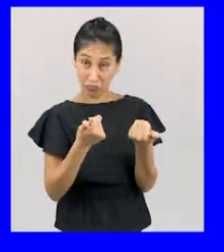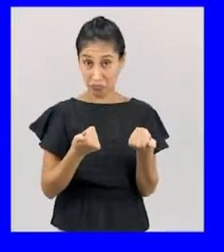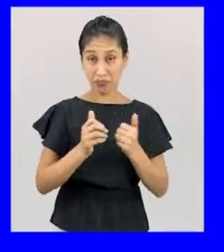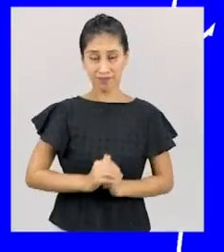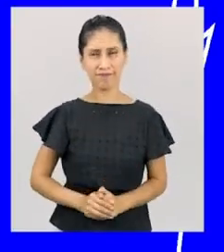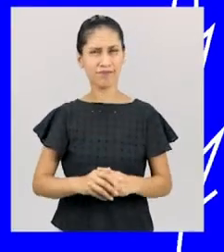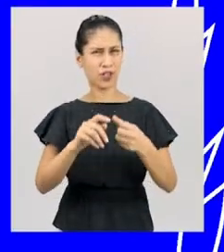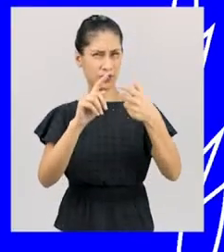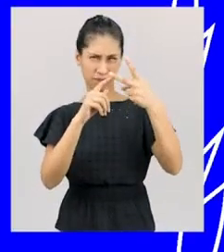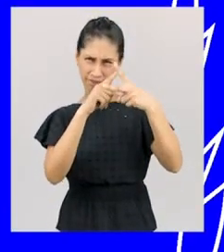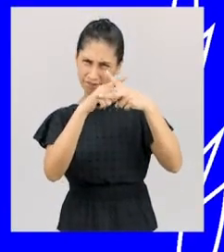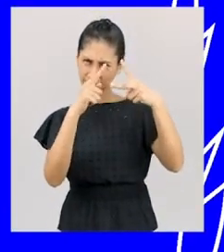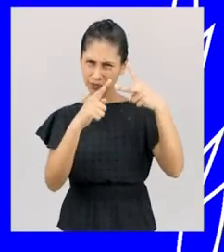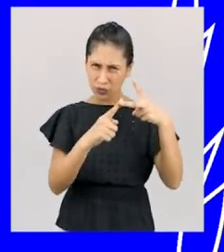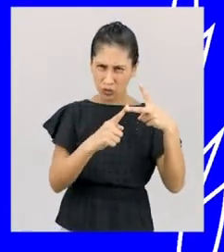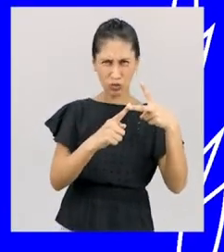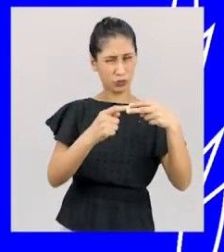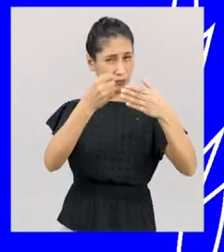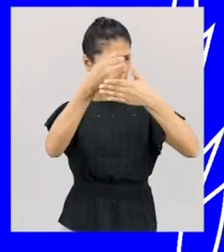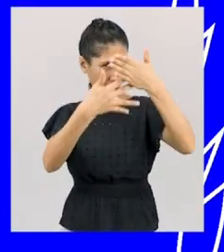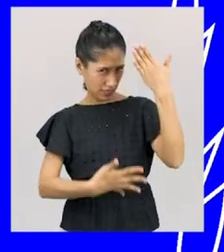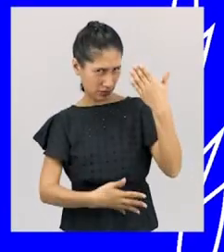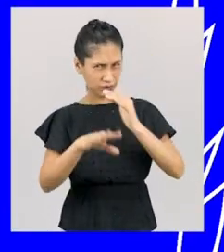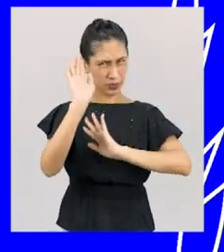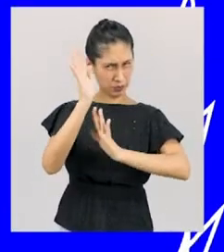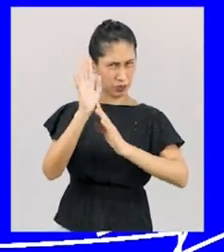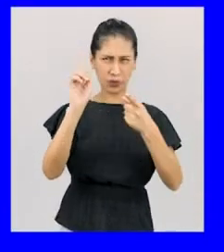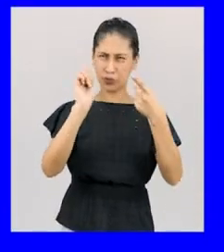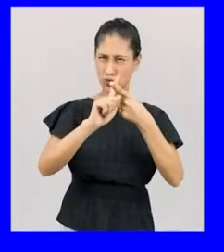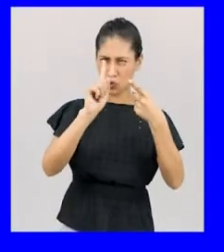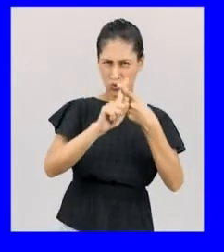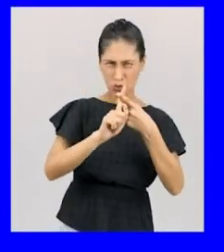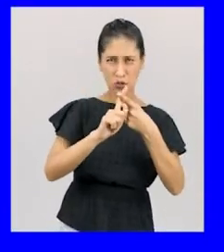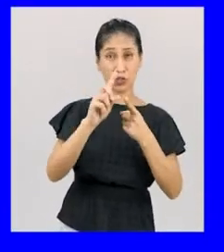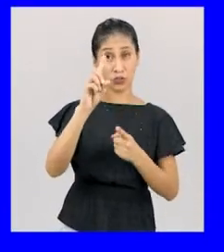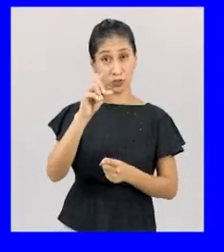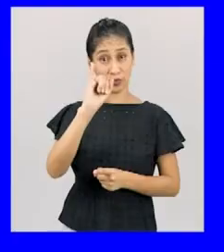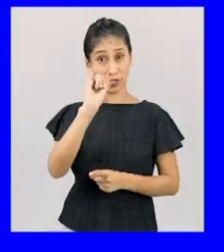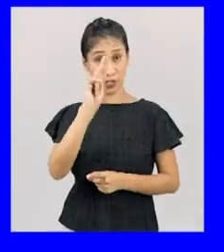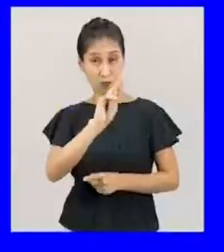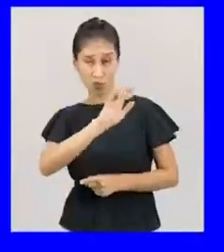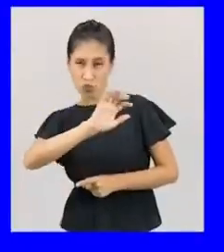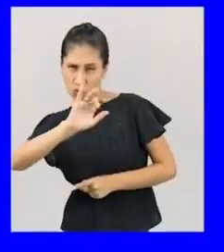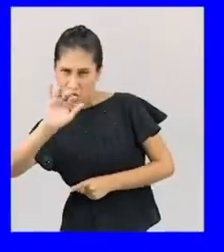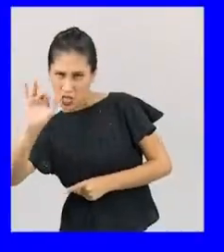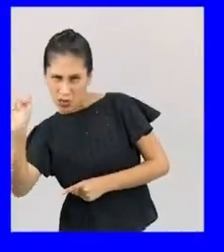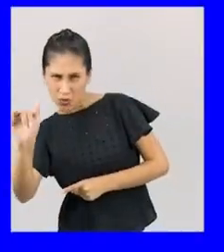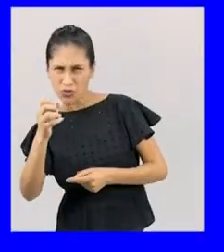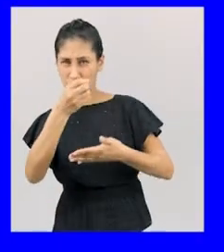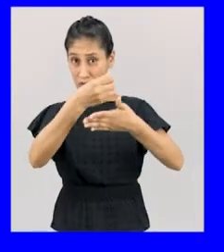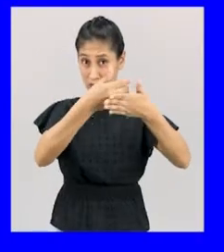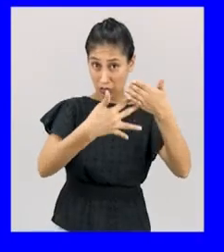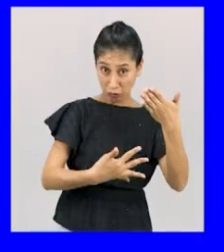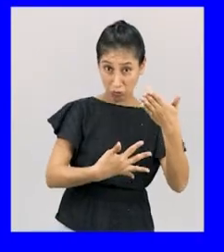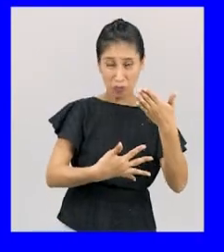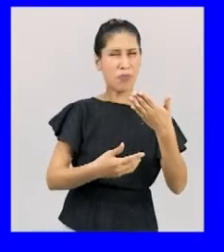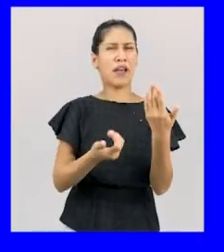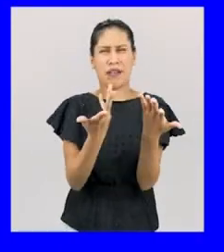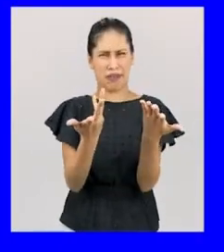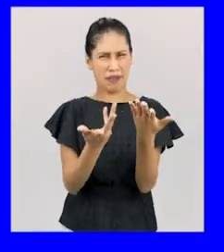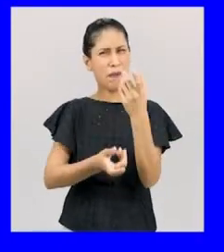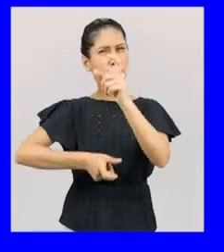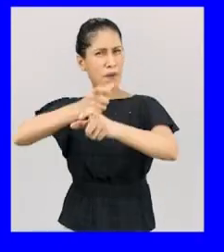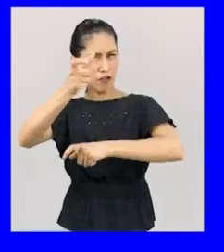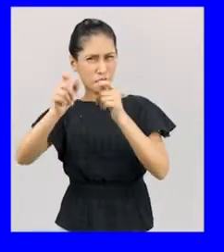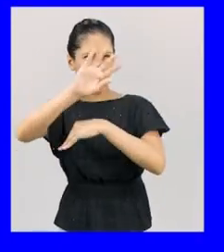abordado. Existen 2 tipos de textos expositivos. 1, los divulgativos, son textos dirigidos a un público